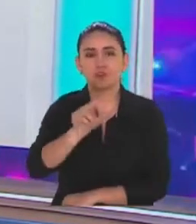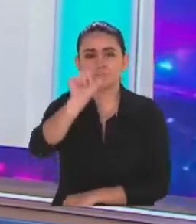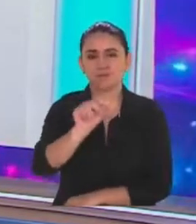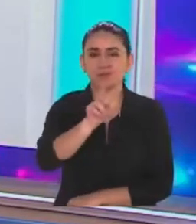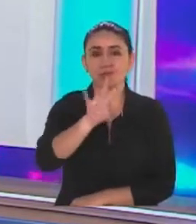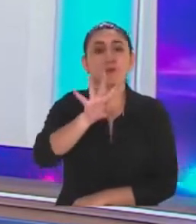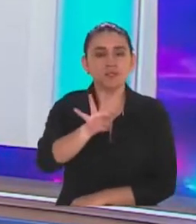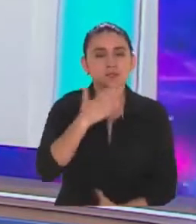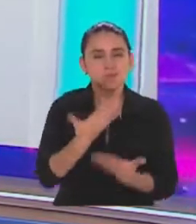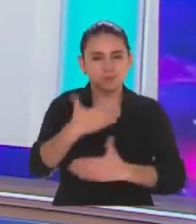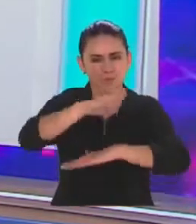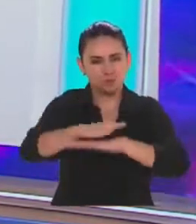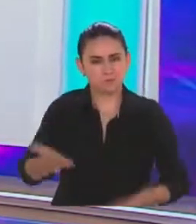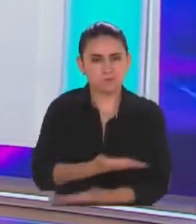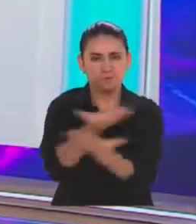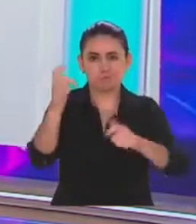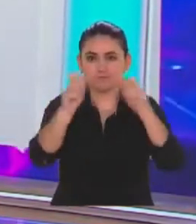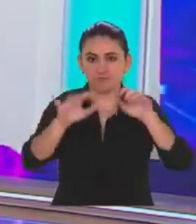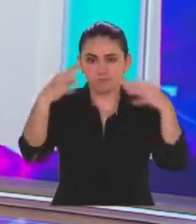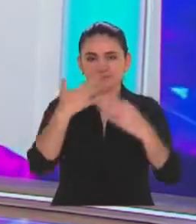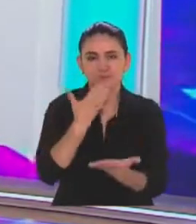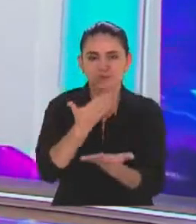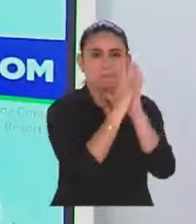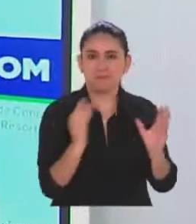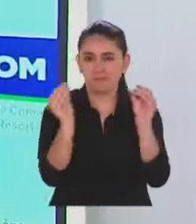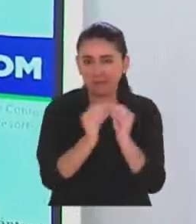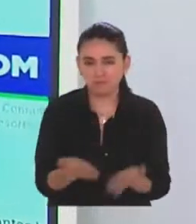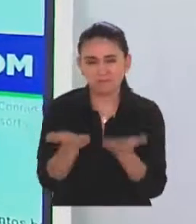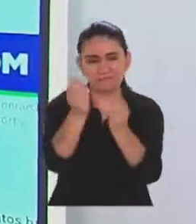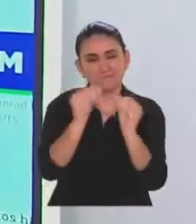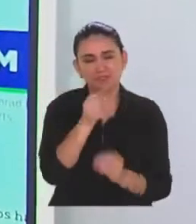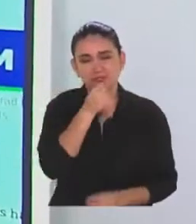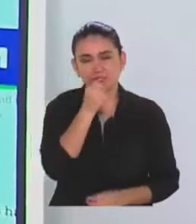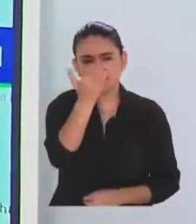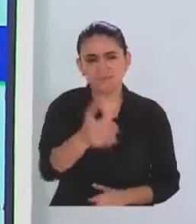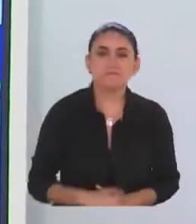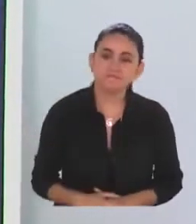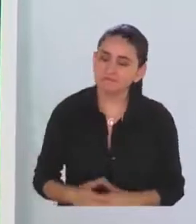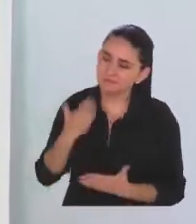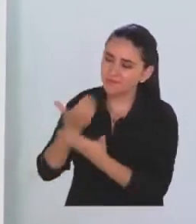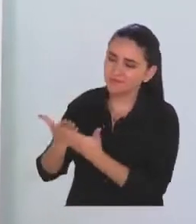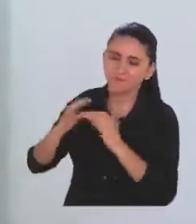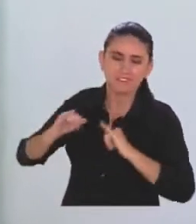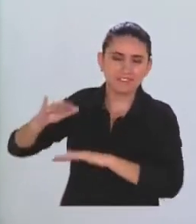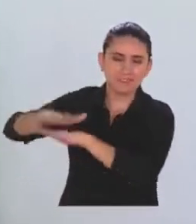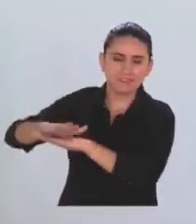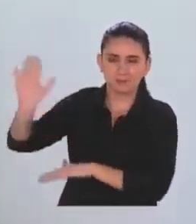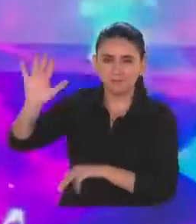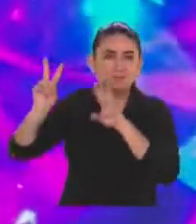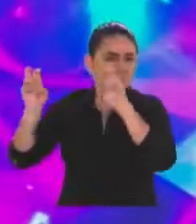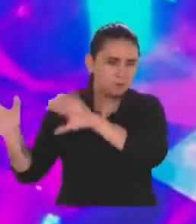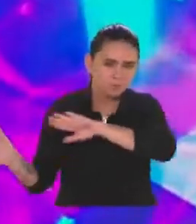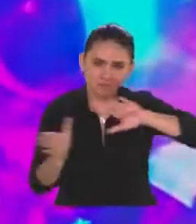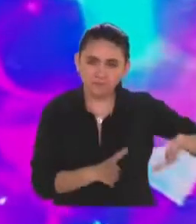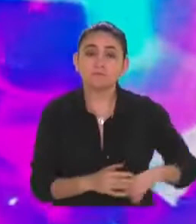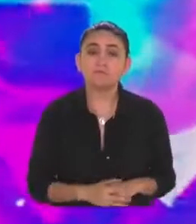tarde, Daniela. Buenas tardes para usted y para todos nuestros televidentes. Comenzamos hablando de la canción. Buenas tardes para todos. Y buena tarde para usted, Felipe. Y vamos a cambiar de tema